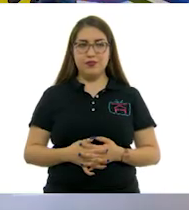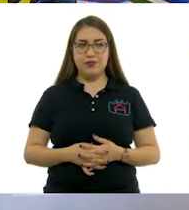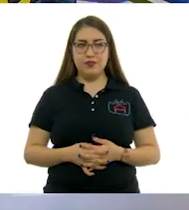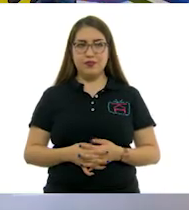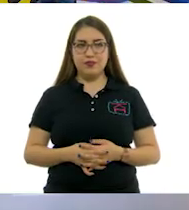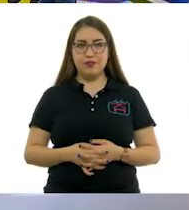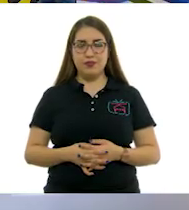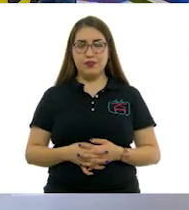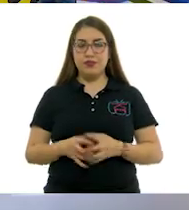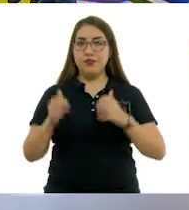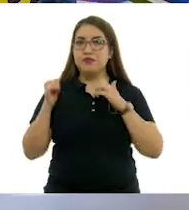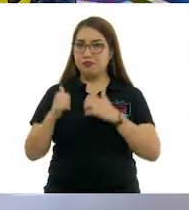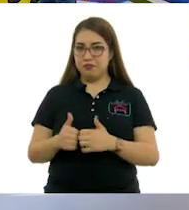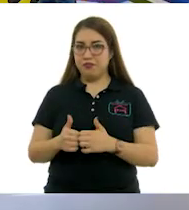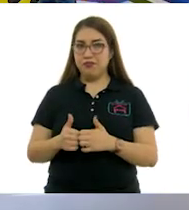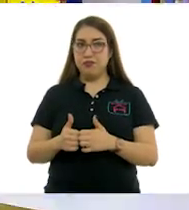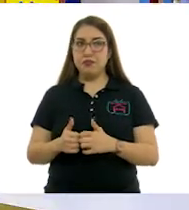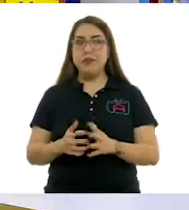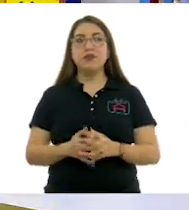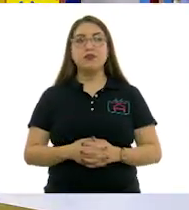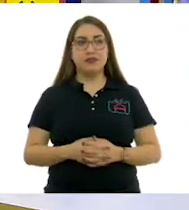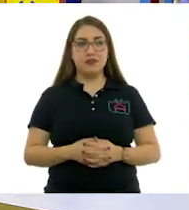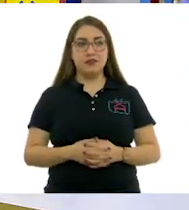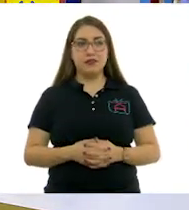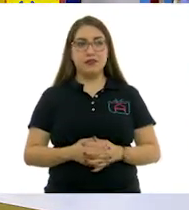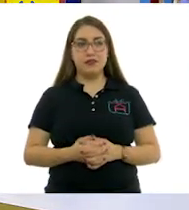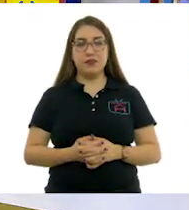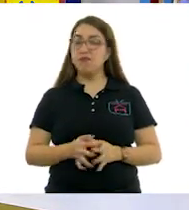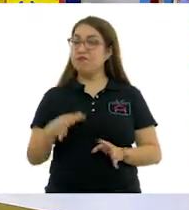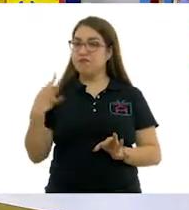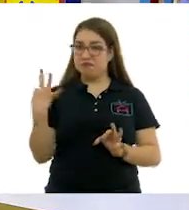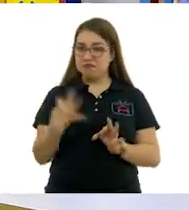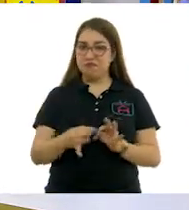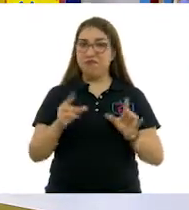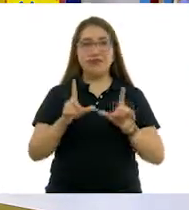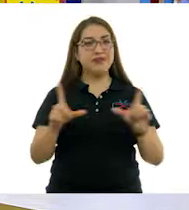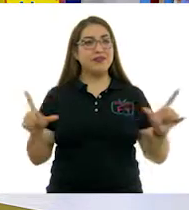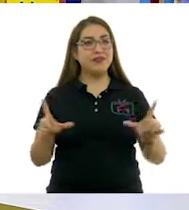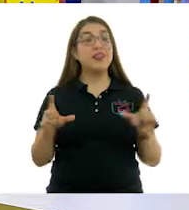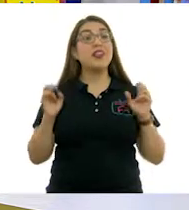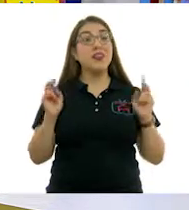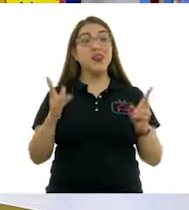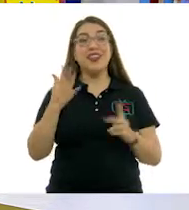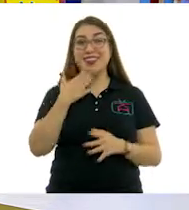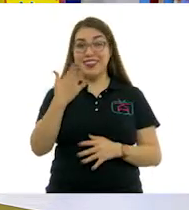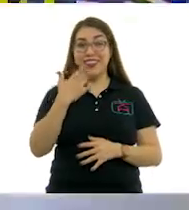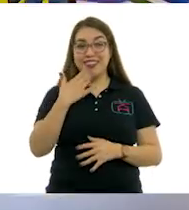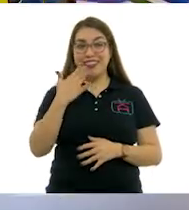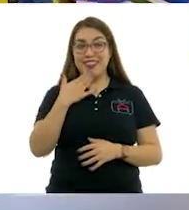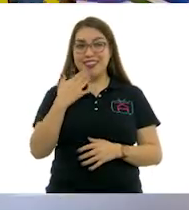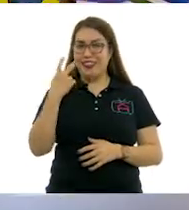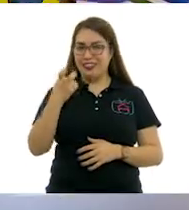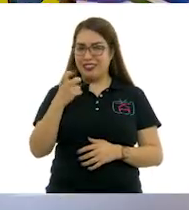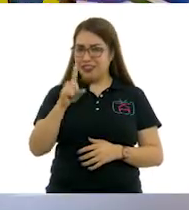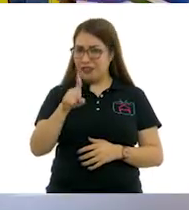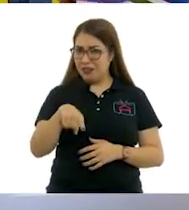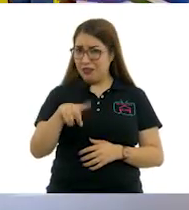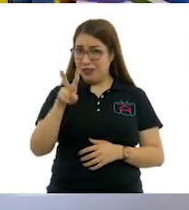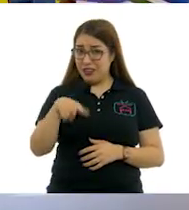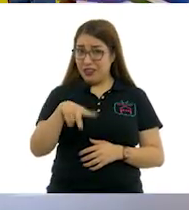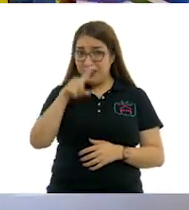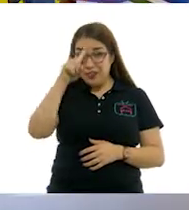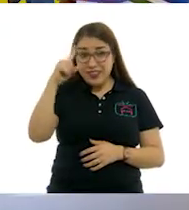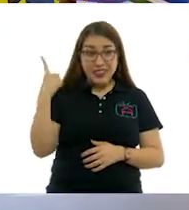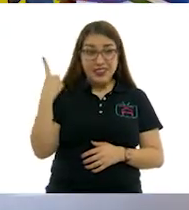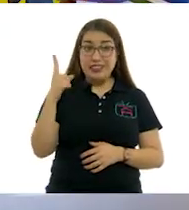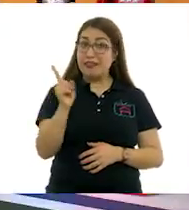Y llegó a su lugar. Y listo. Oh, muy bien, Eric. Pues no estuvo tan sencillo, pero voy a